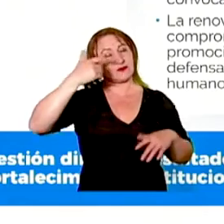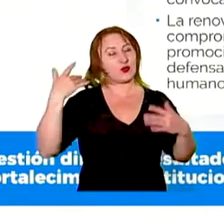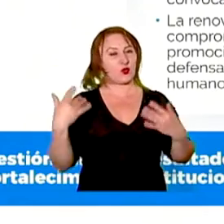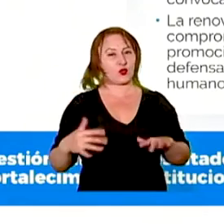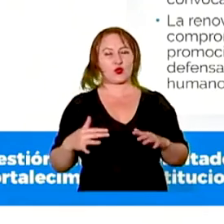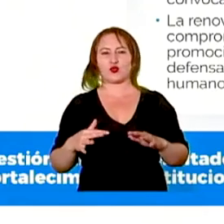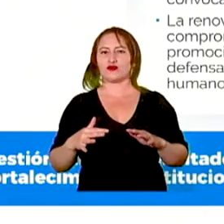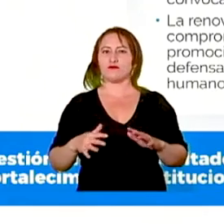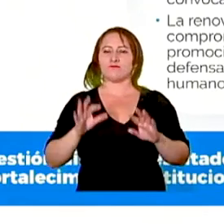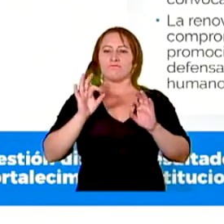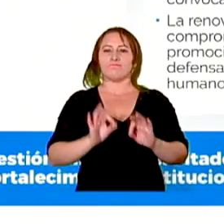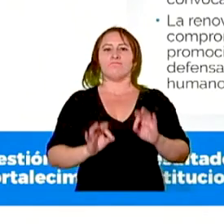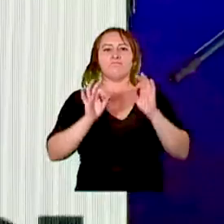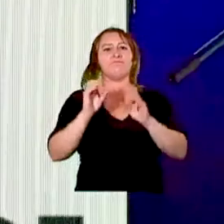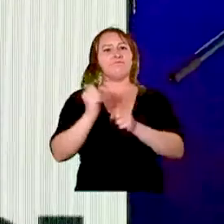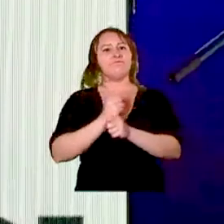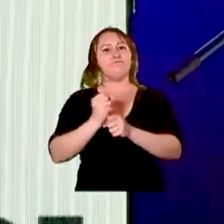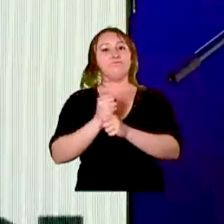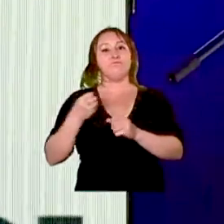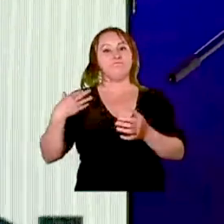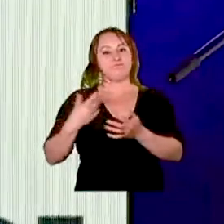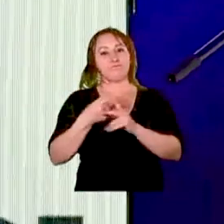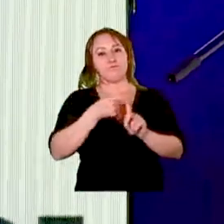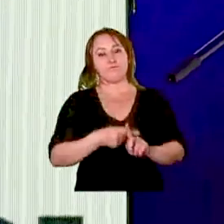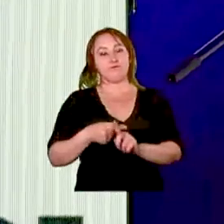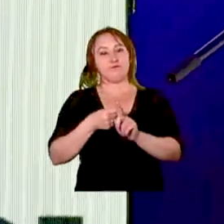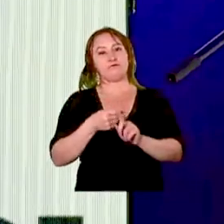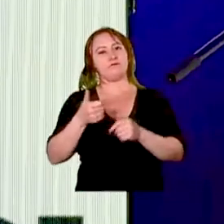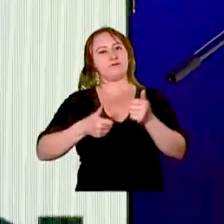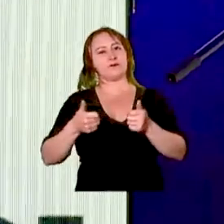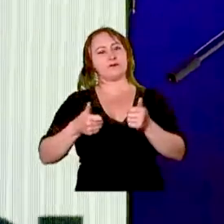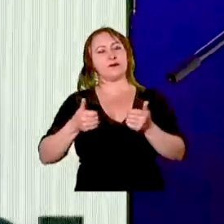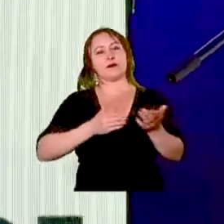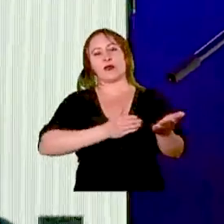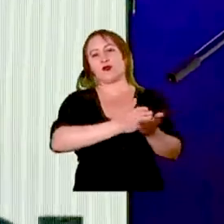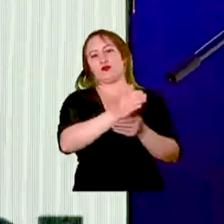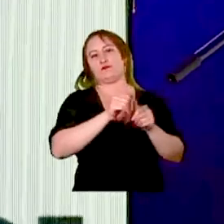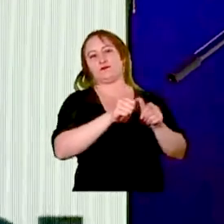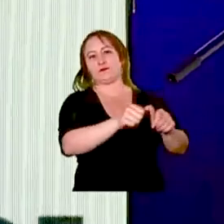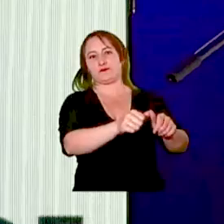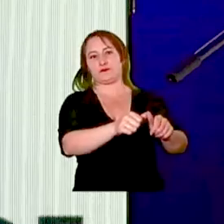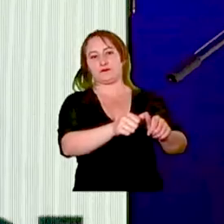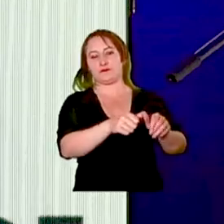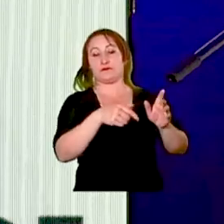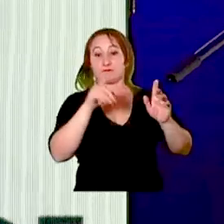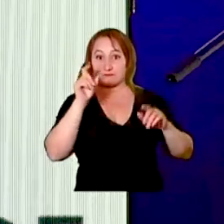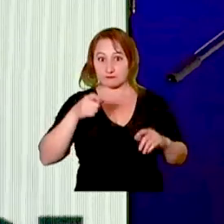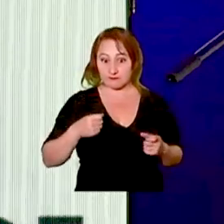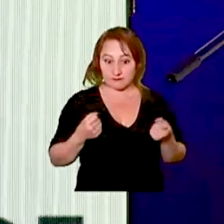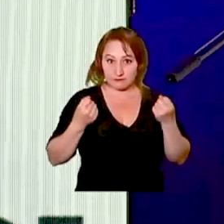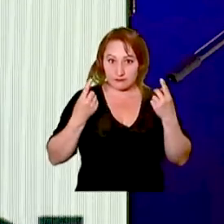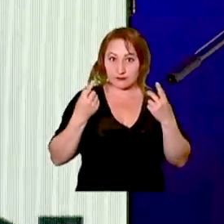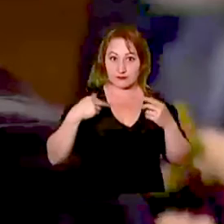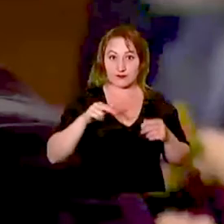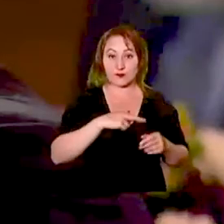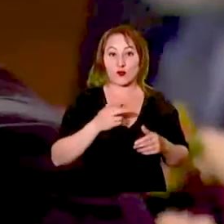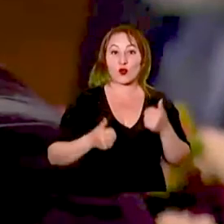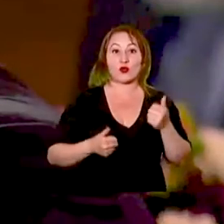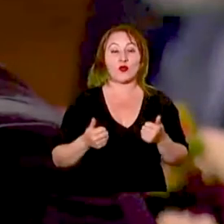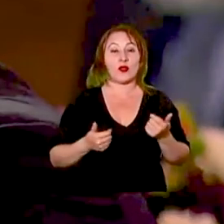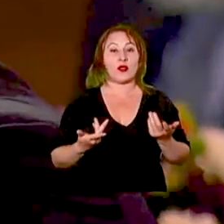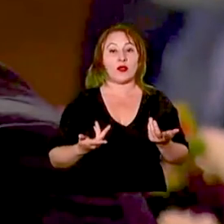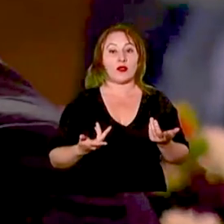rector y modulador de todo el trabajo de la Procuraduría, que es el de la sostenibilidad, entendiendo por este segundo